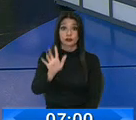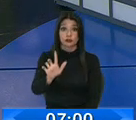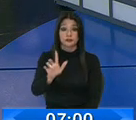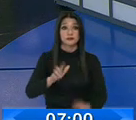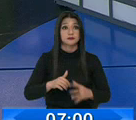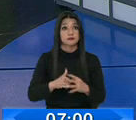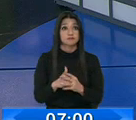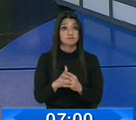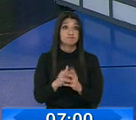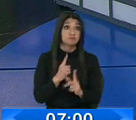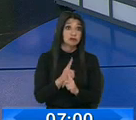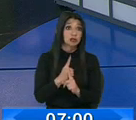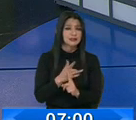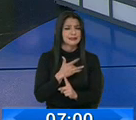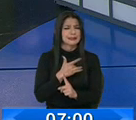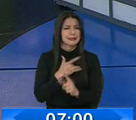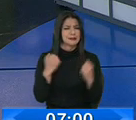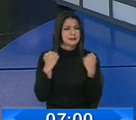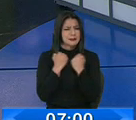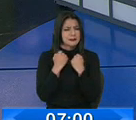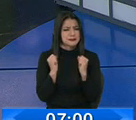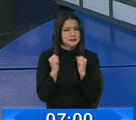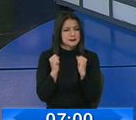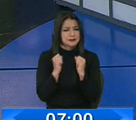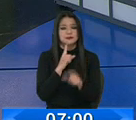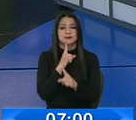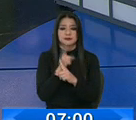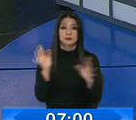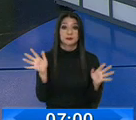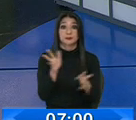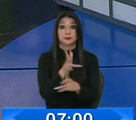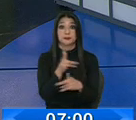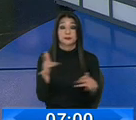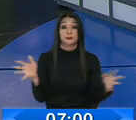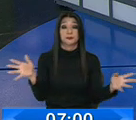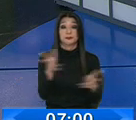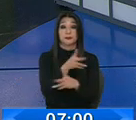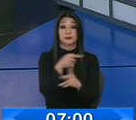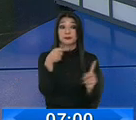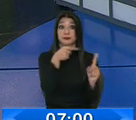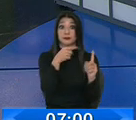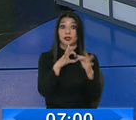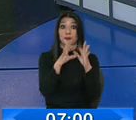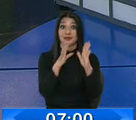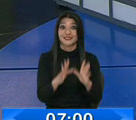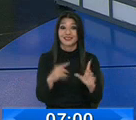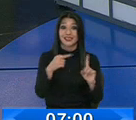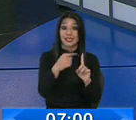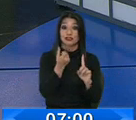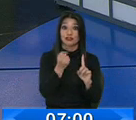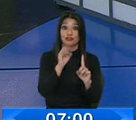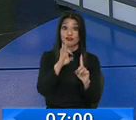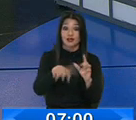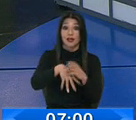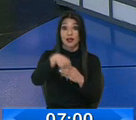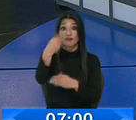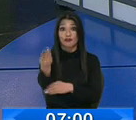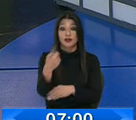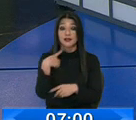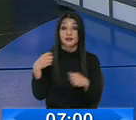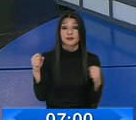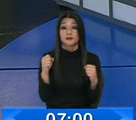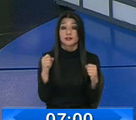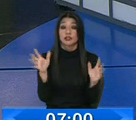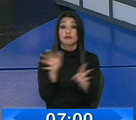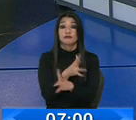tanto, pues se siente un poquito más todavía. Sí, sí, y el viento, además, nos contaban también nuestras compañeras que están en exteriores, que está bastante fuerte